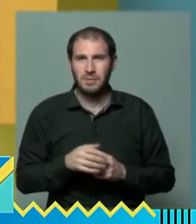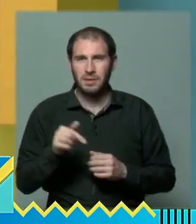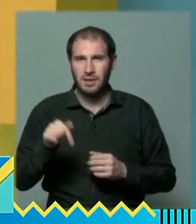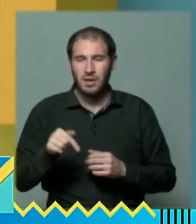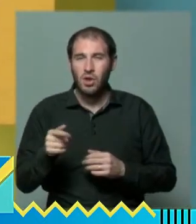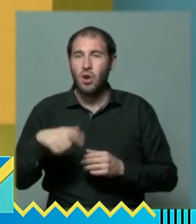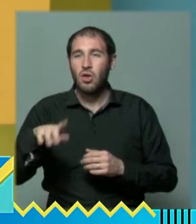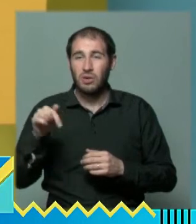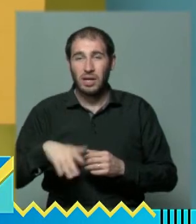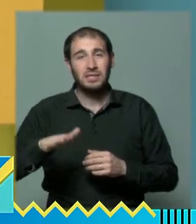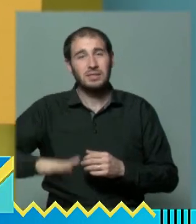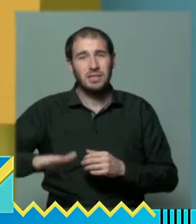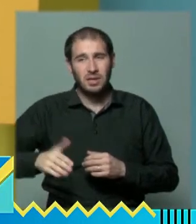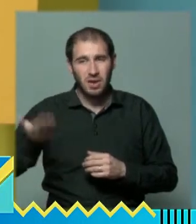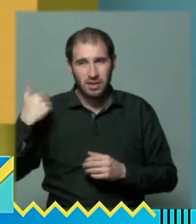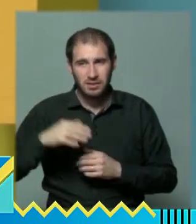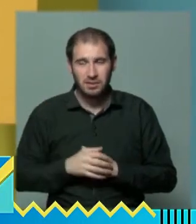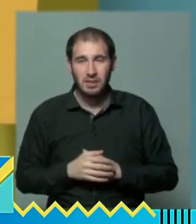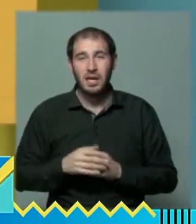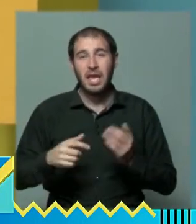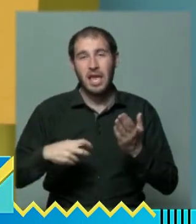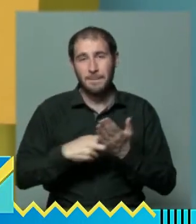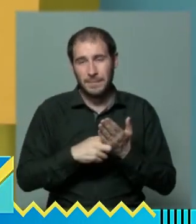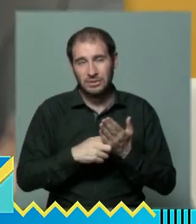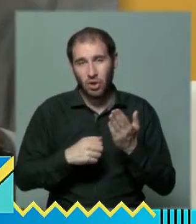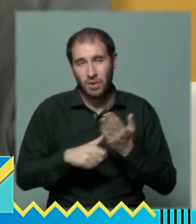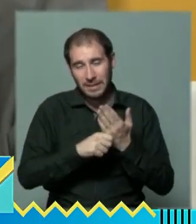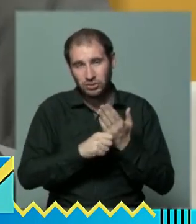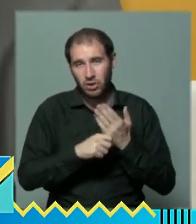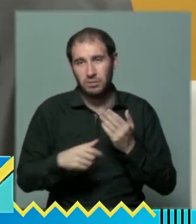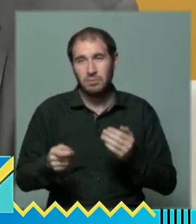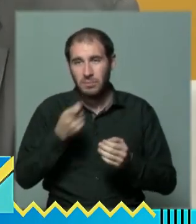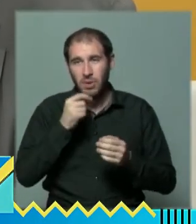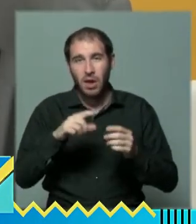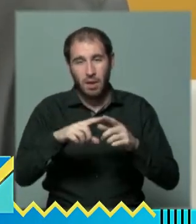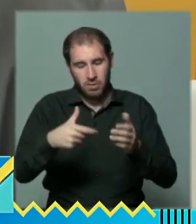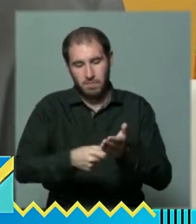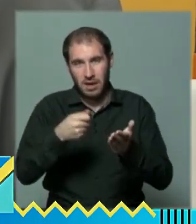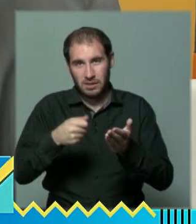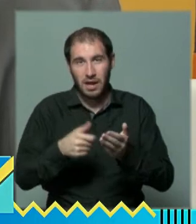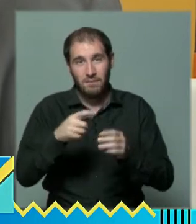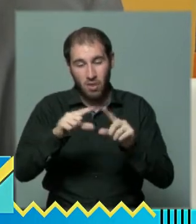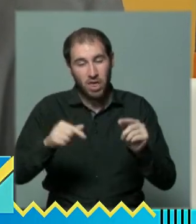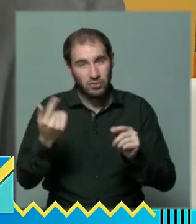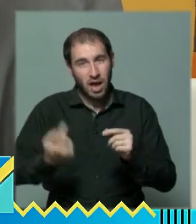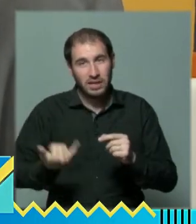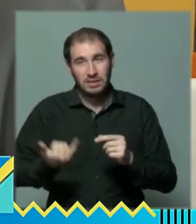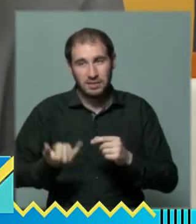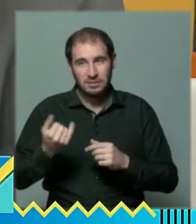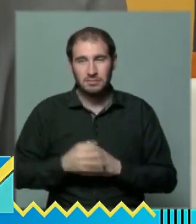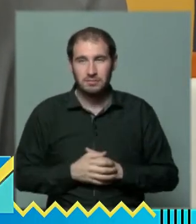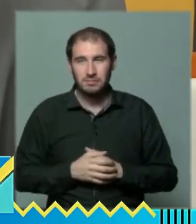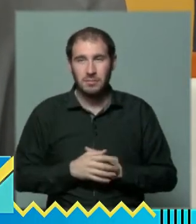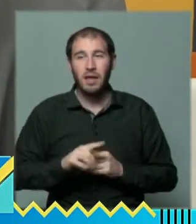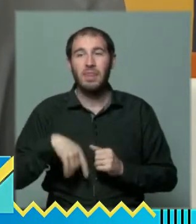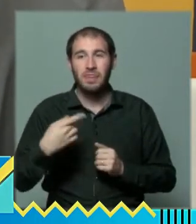éramos, cuando nosotros éramos disparate. chicos, subían los inspectores y más vale que tuviera el picaboleto y tenés que tener el boleto. En todo a ver, caso, lo qué sé yo. bajaban o se lo